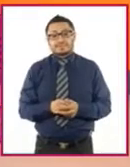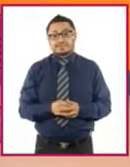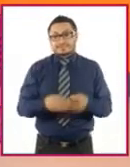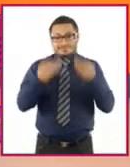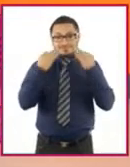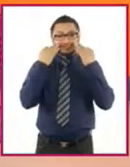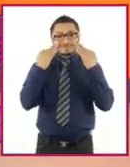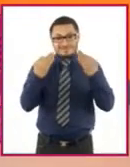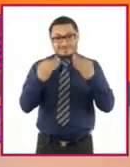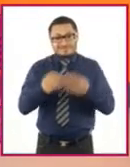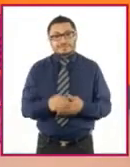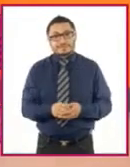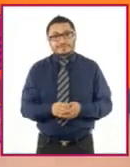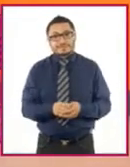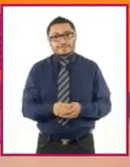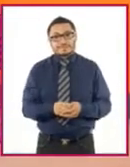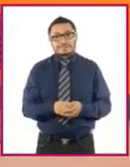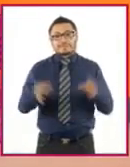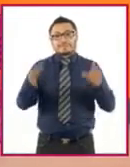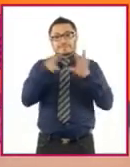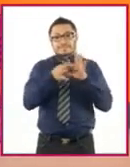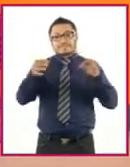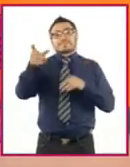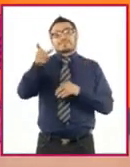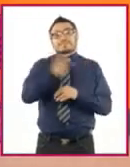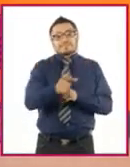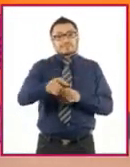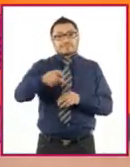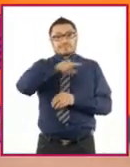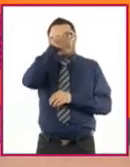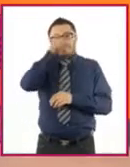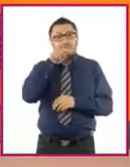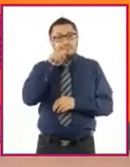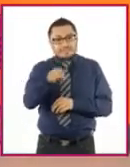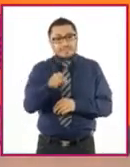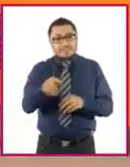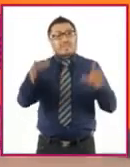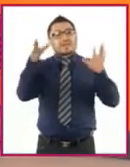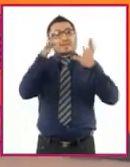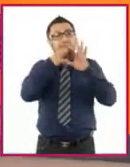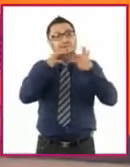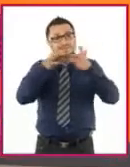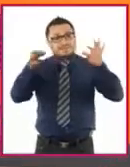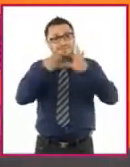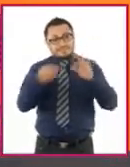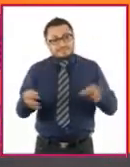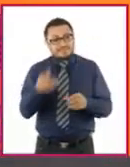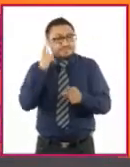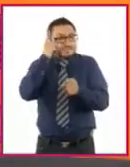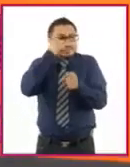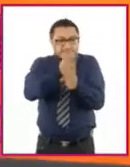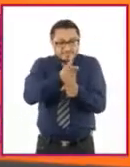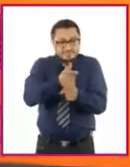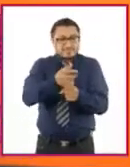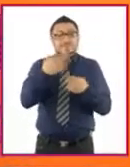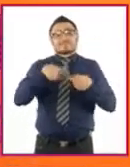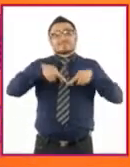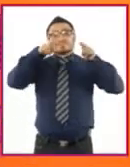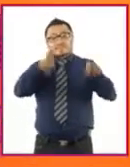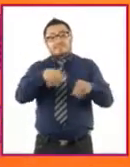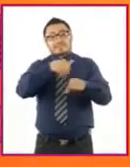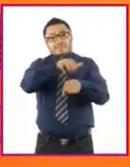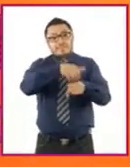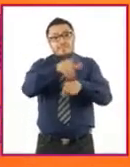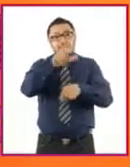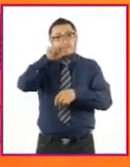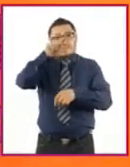Observen que se expresa con x la incógnita a despejar y que representa el número de latas